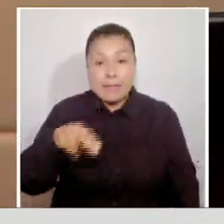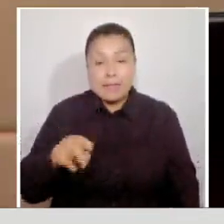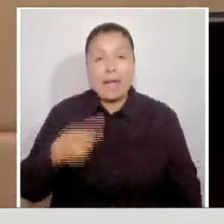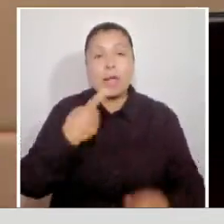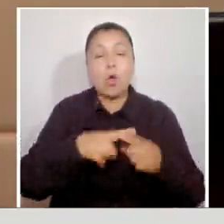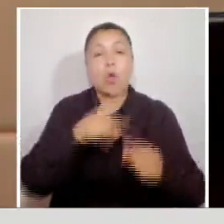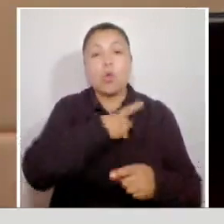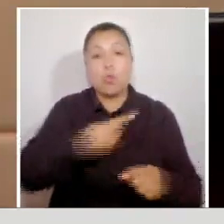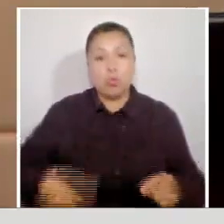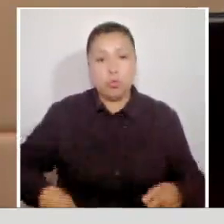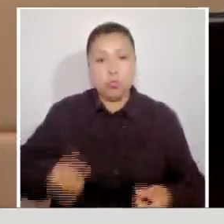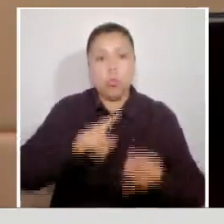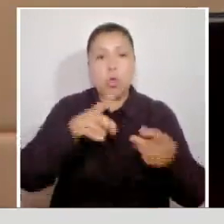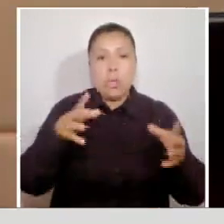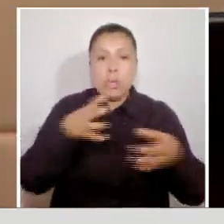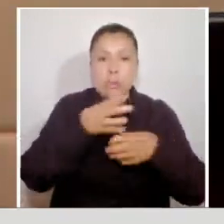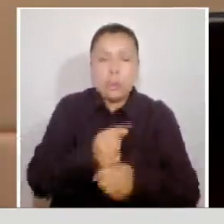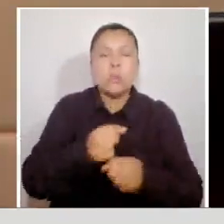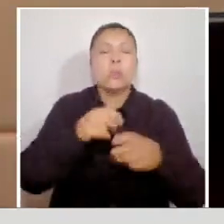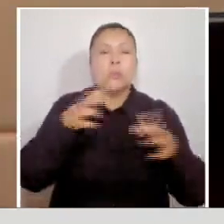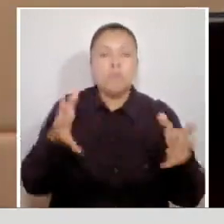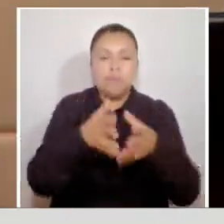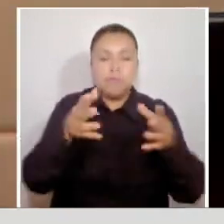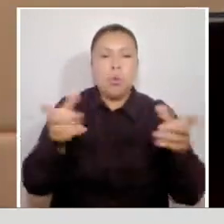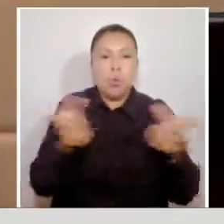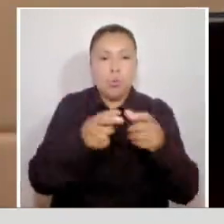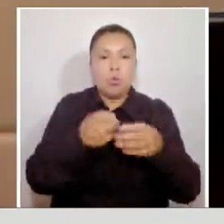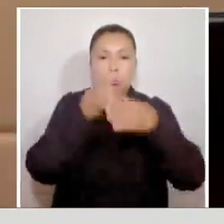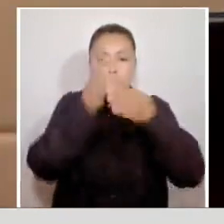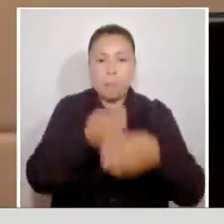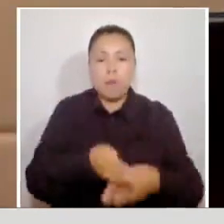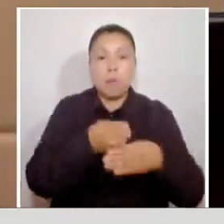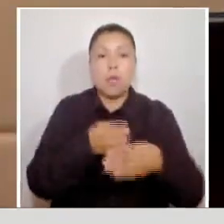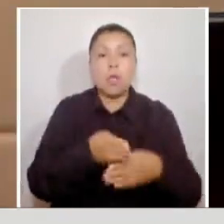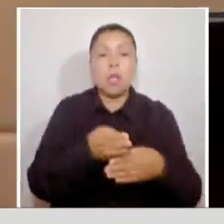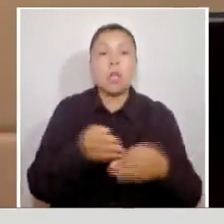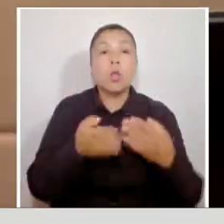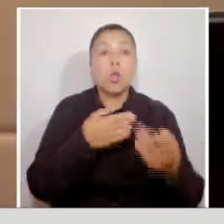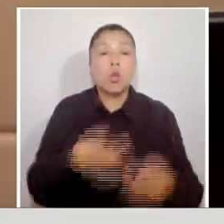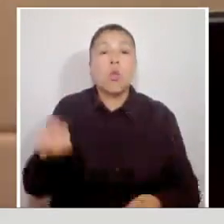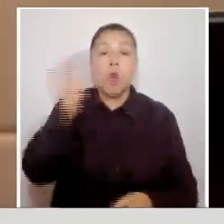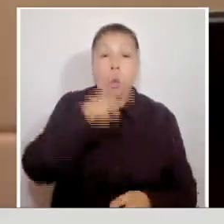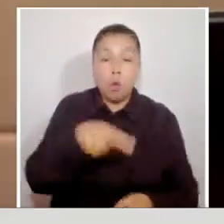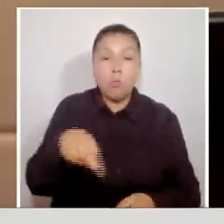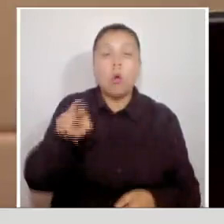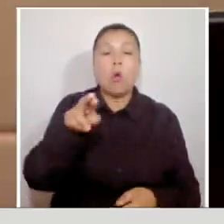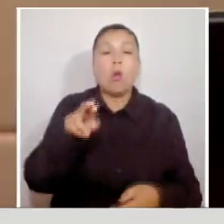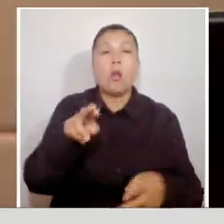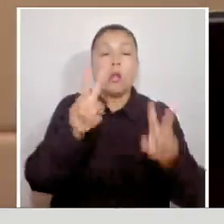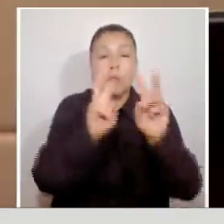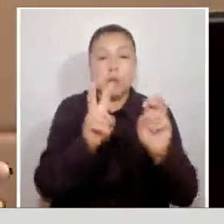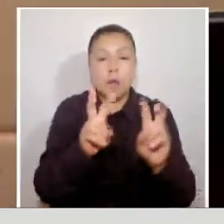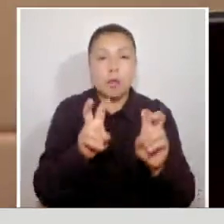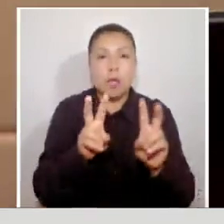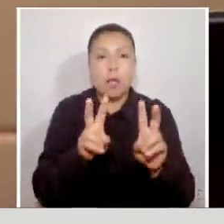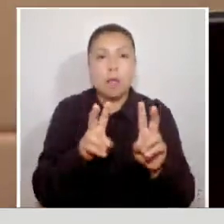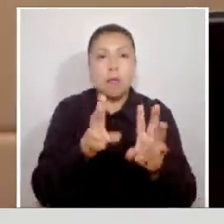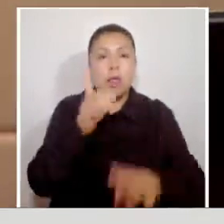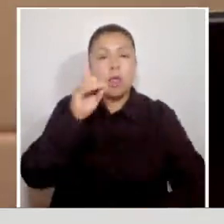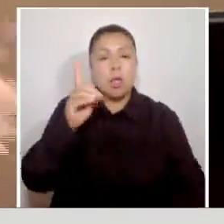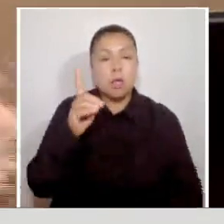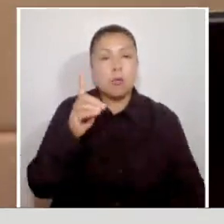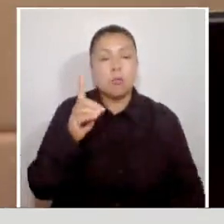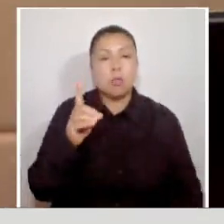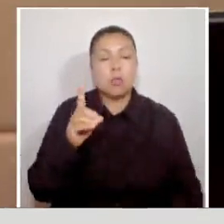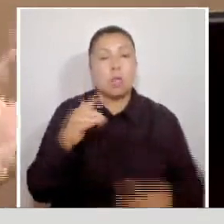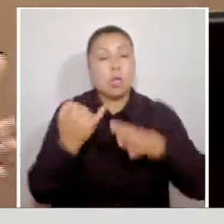finalmente está bancada en una comisión permanente donde volvimos a levantar el tema porque por supuesto ya habíamos